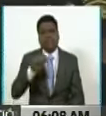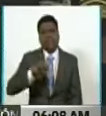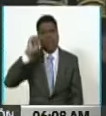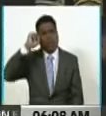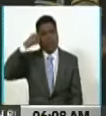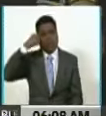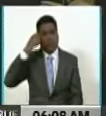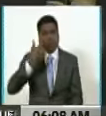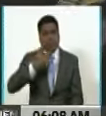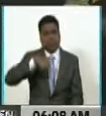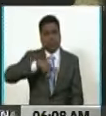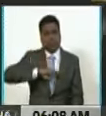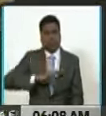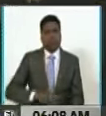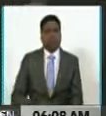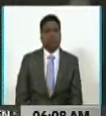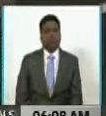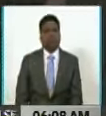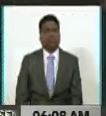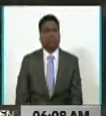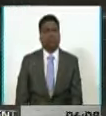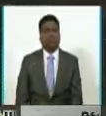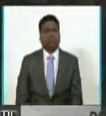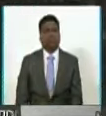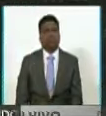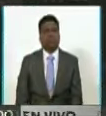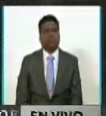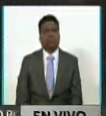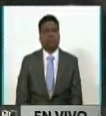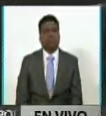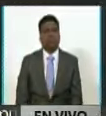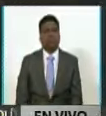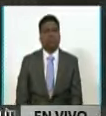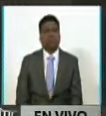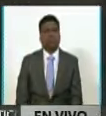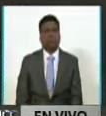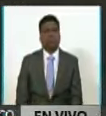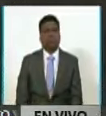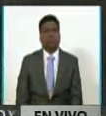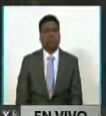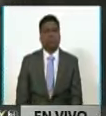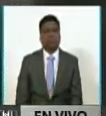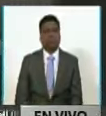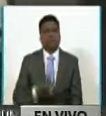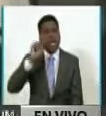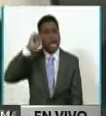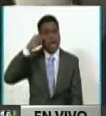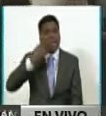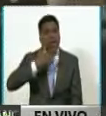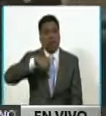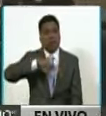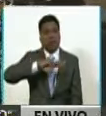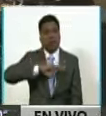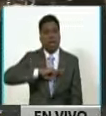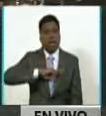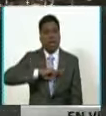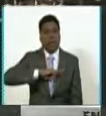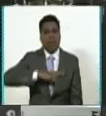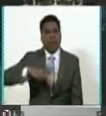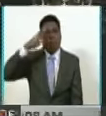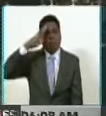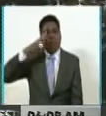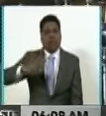Bolivariano. Recordemos, el general Ezequiel Zamora nació en Cuba, en el